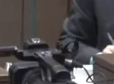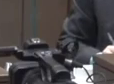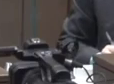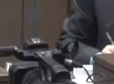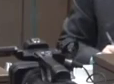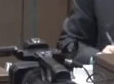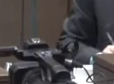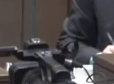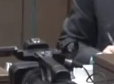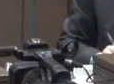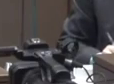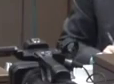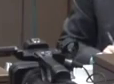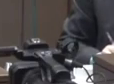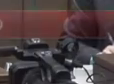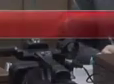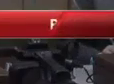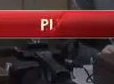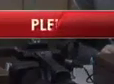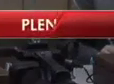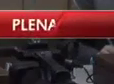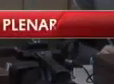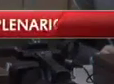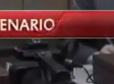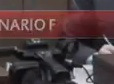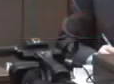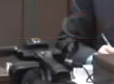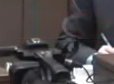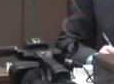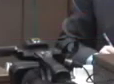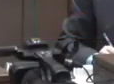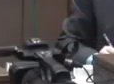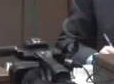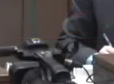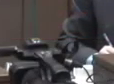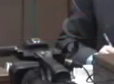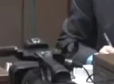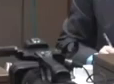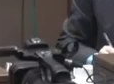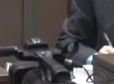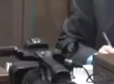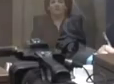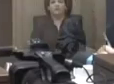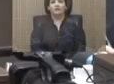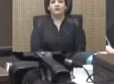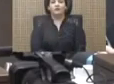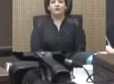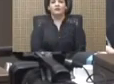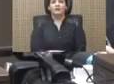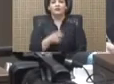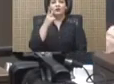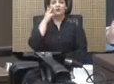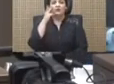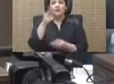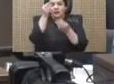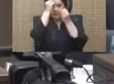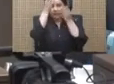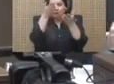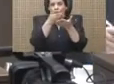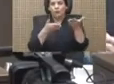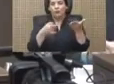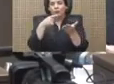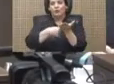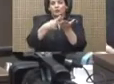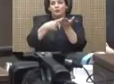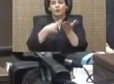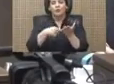bajo la fe de juramento. Además, les invito a revisar el informe que estamos discutiendo hoy, compañeros y compañeras diputadas